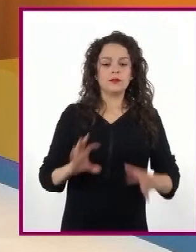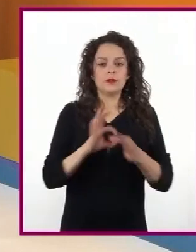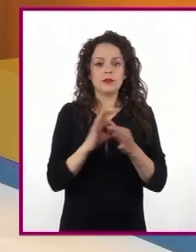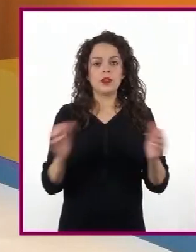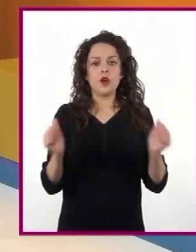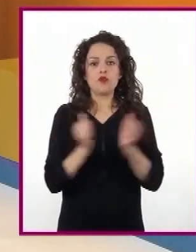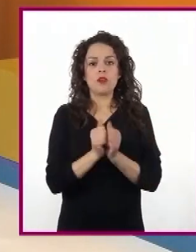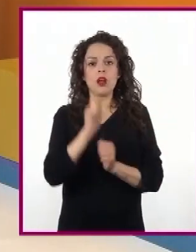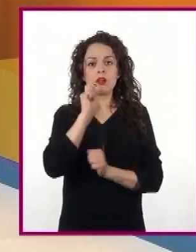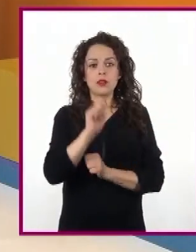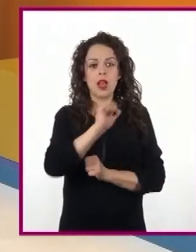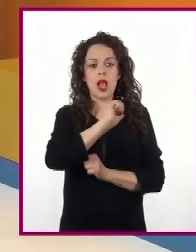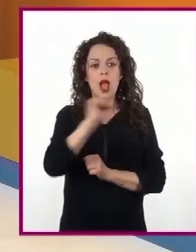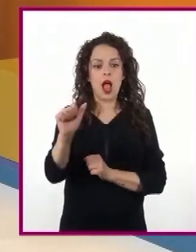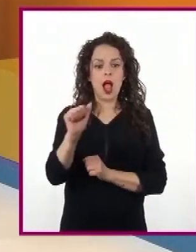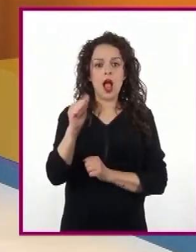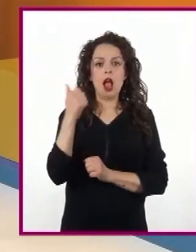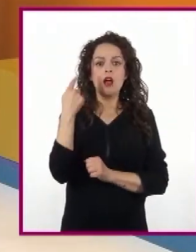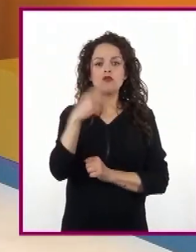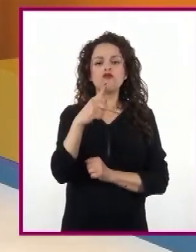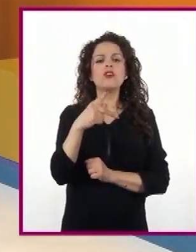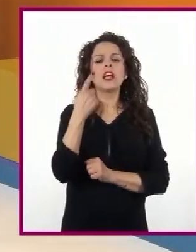la precipitación y su significado?